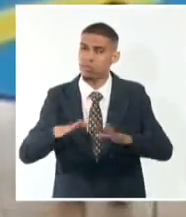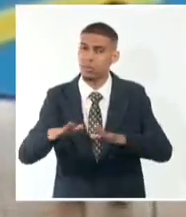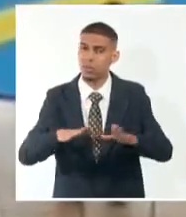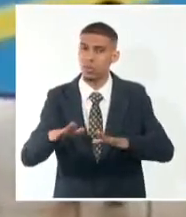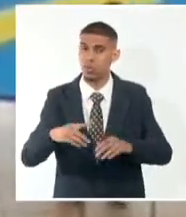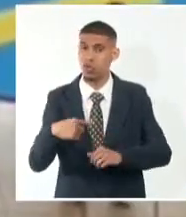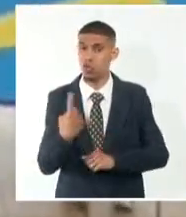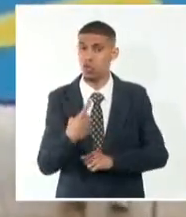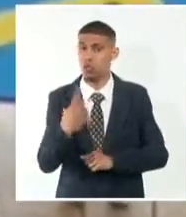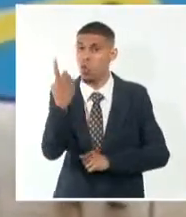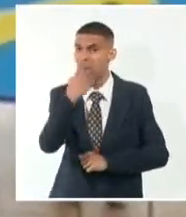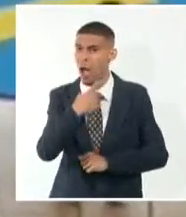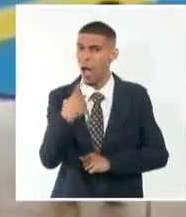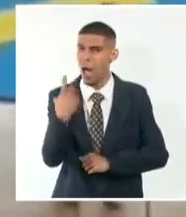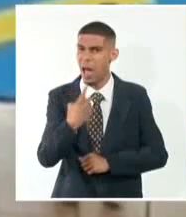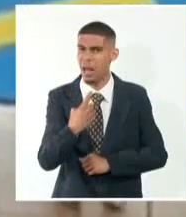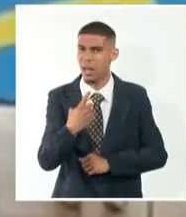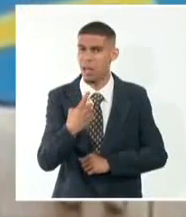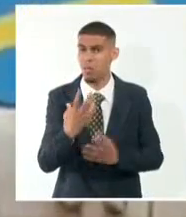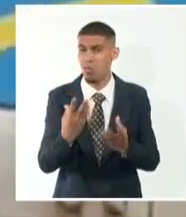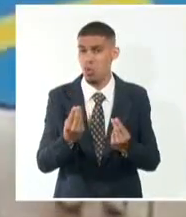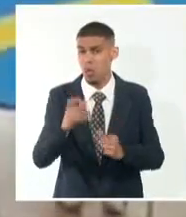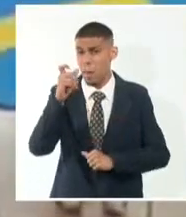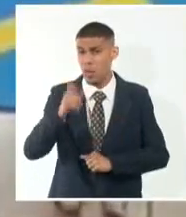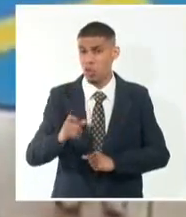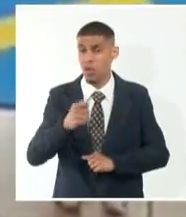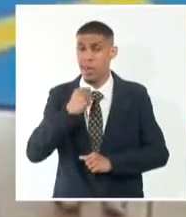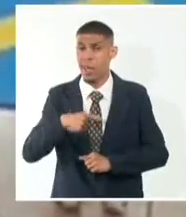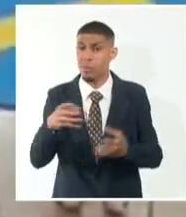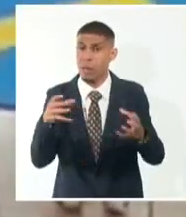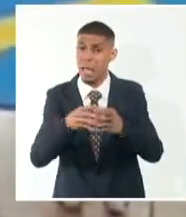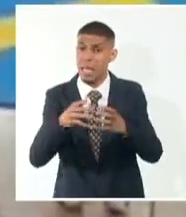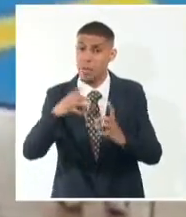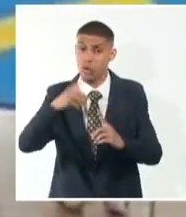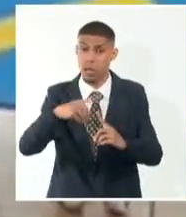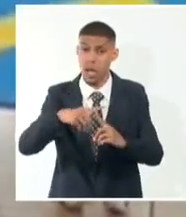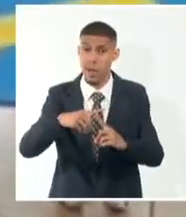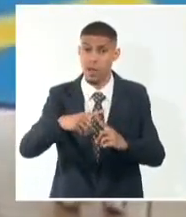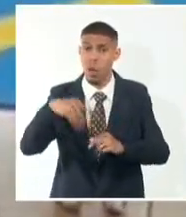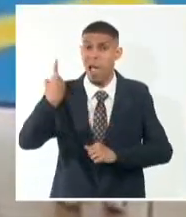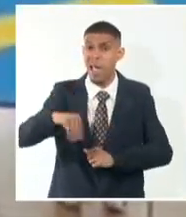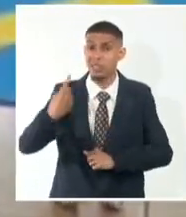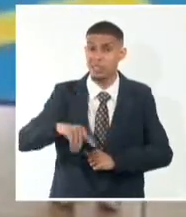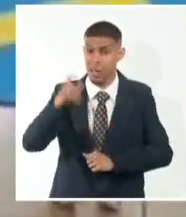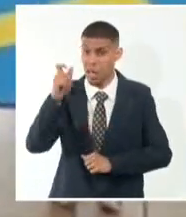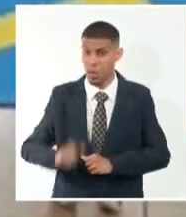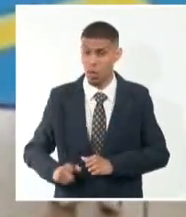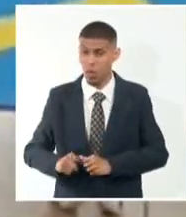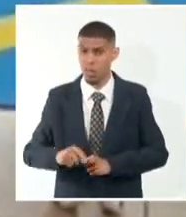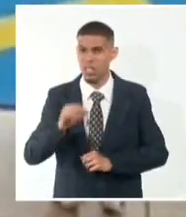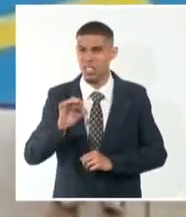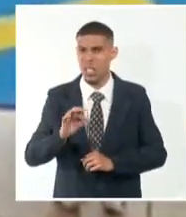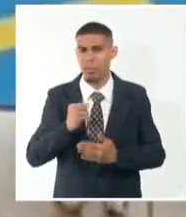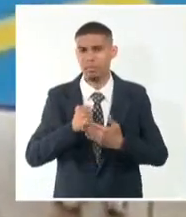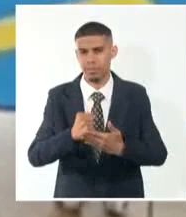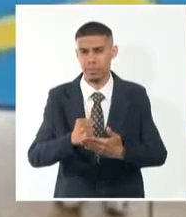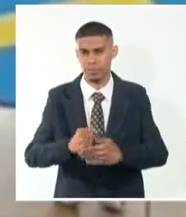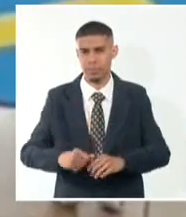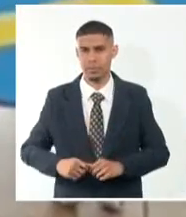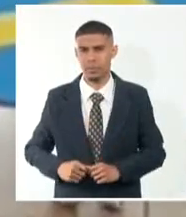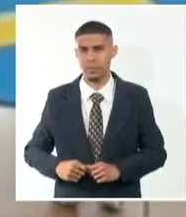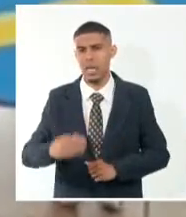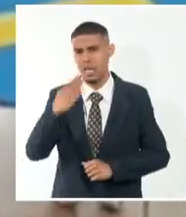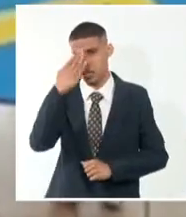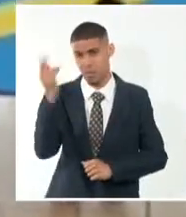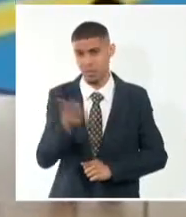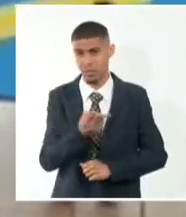a recoger las medallas, pero hay muchísimas personas como es el equipo, como son los entrenadores, ¿verdad? Gracias a todos por su apoyo y muy agradecido. Muchísimas gracias a